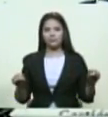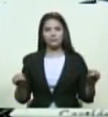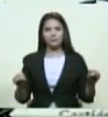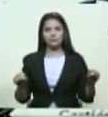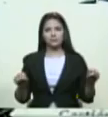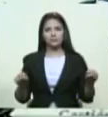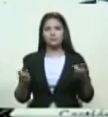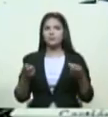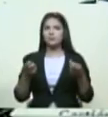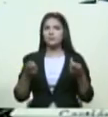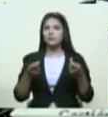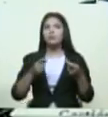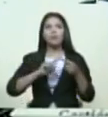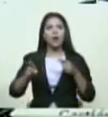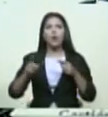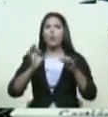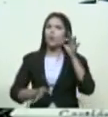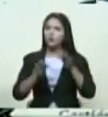administrar justicia.